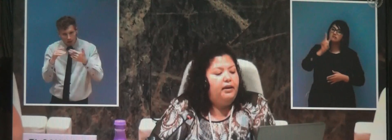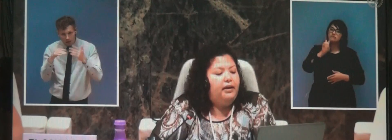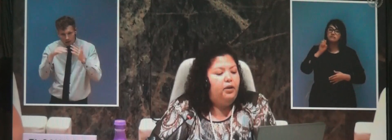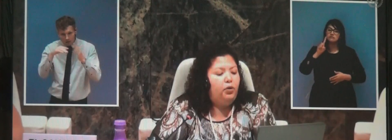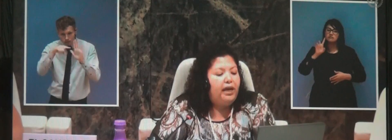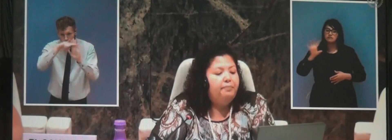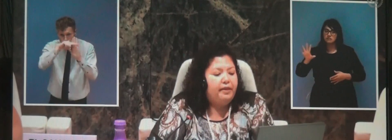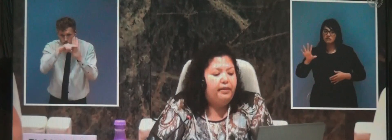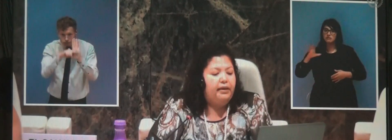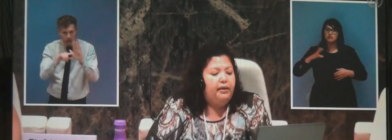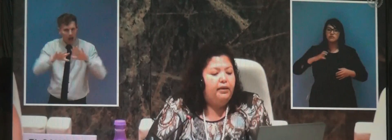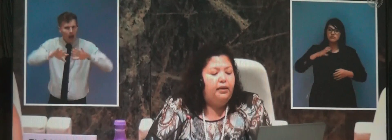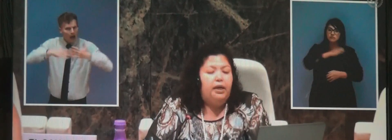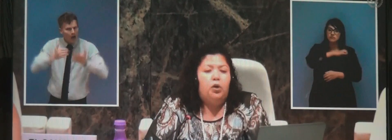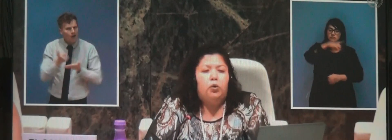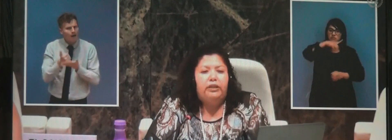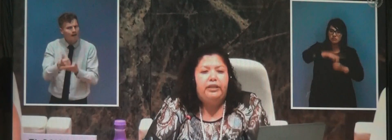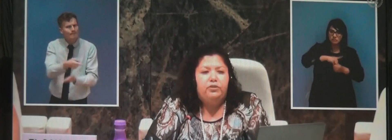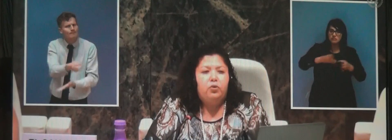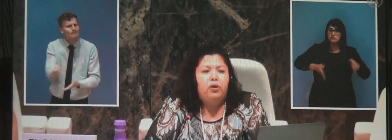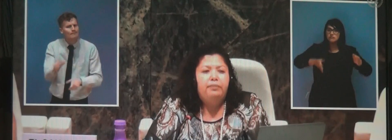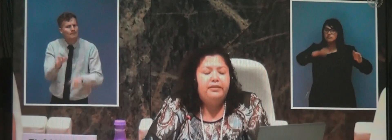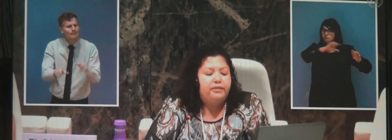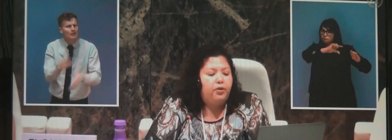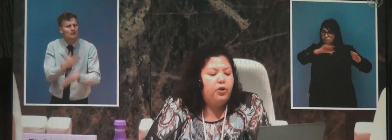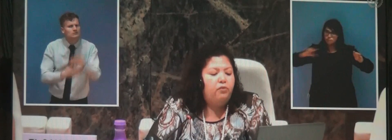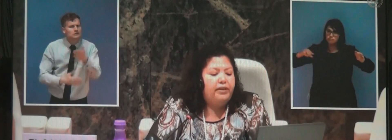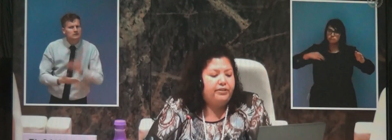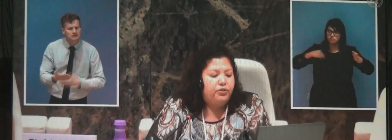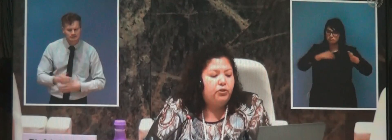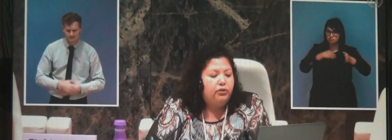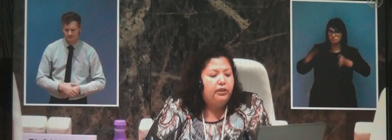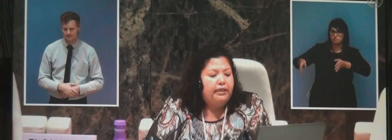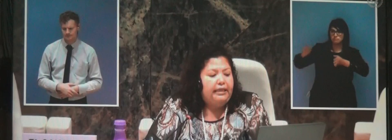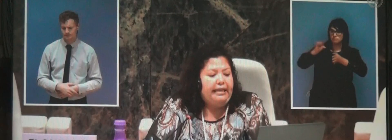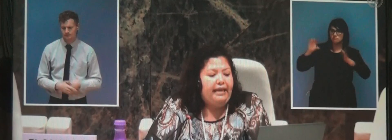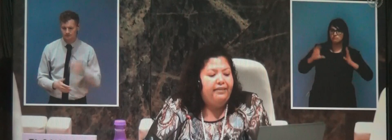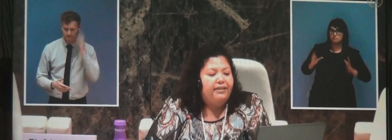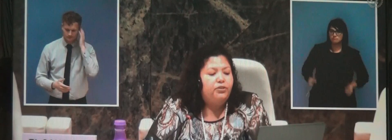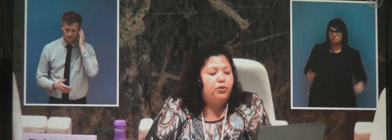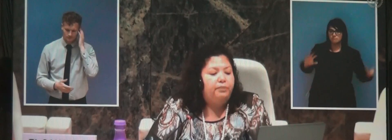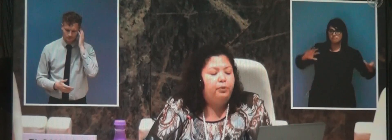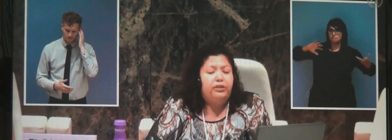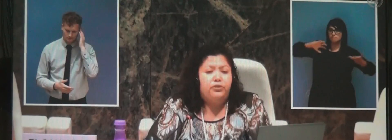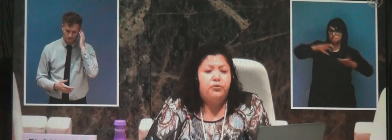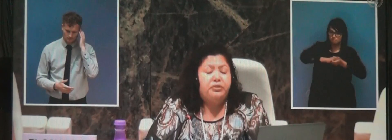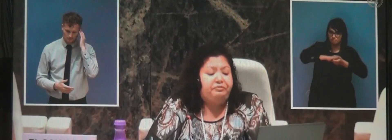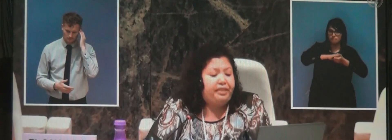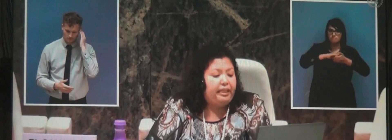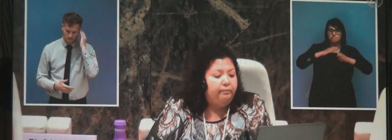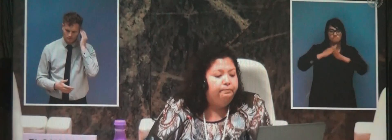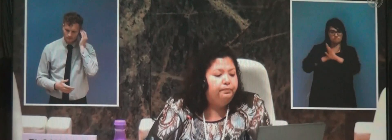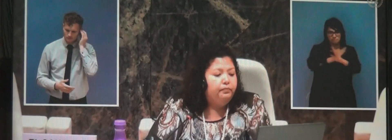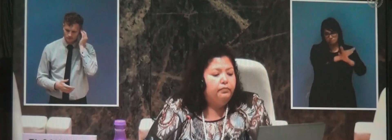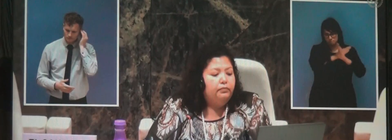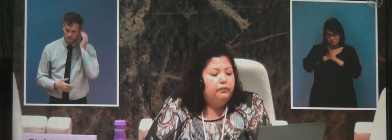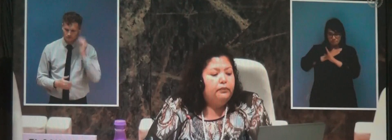2015 el CONAIPD, en coordinación con el Ministerio de Gobernación y la Dirección de Protección